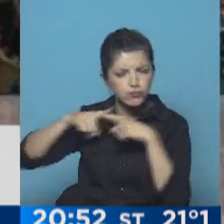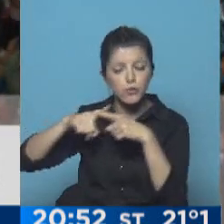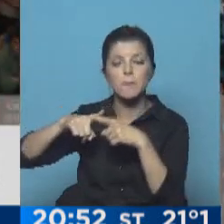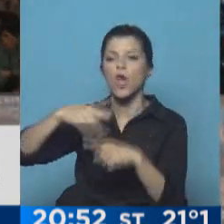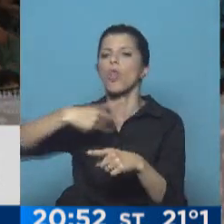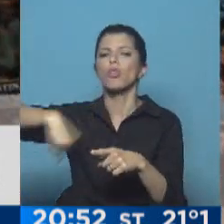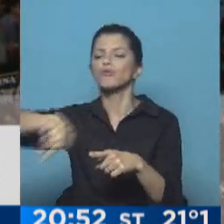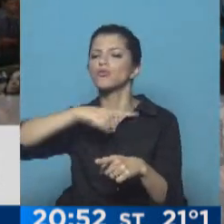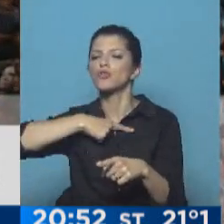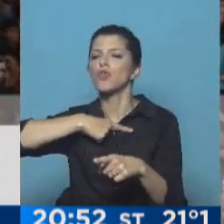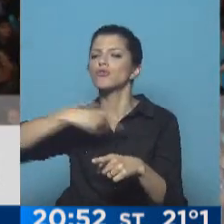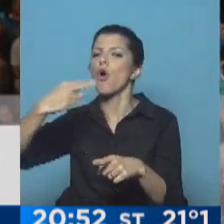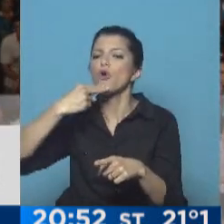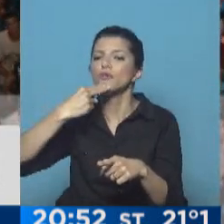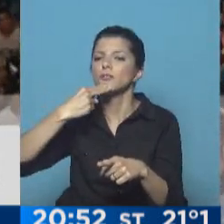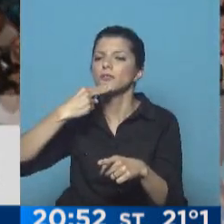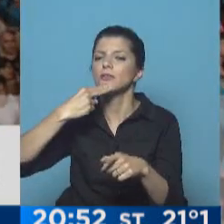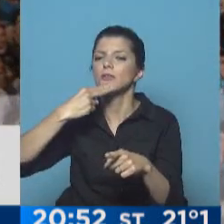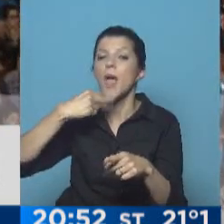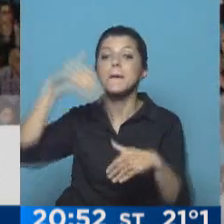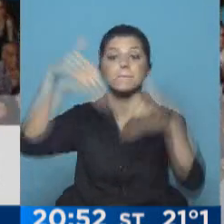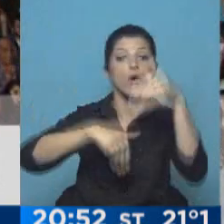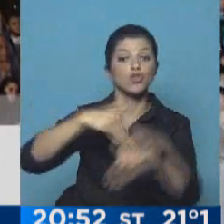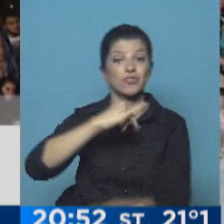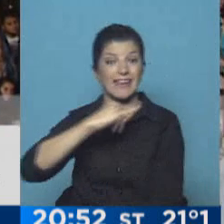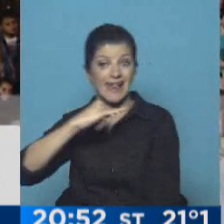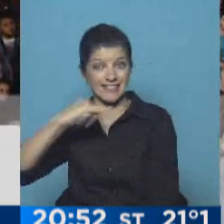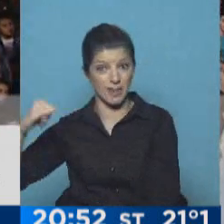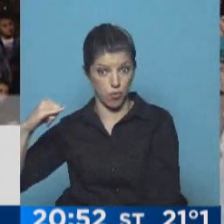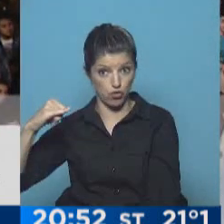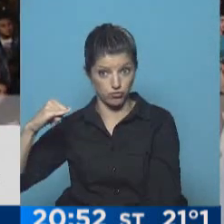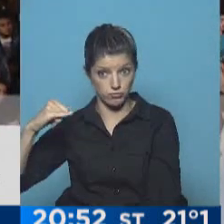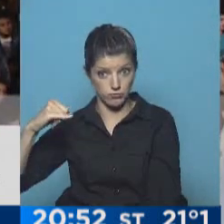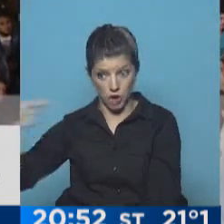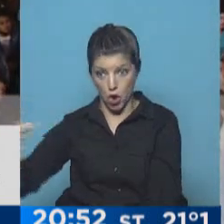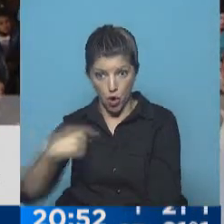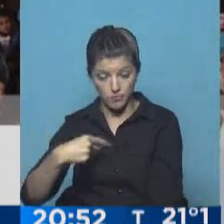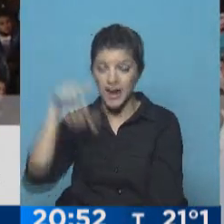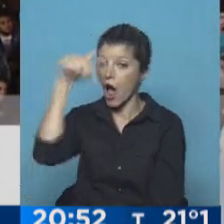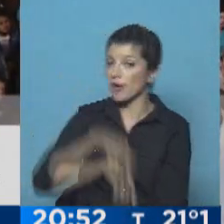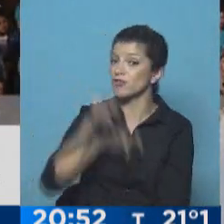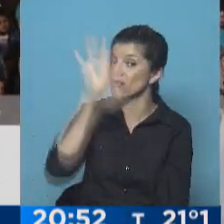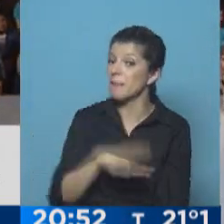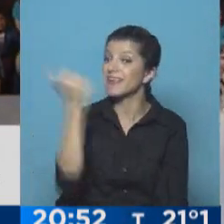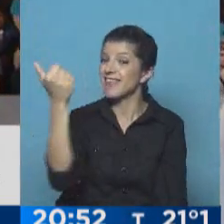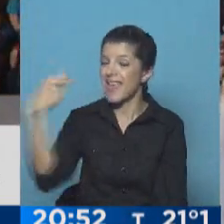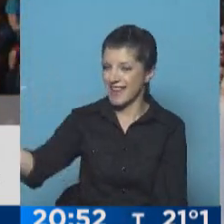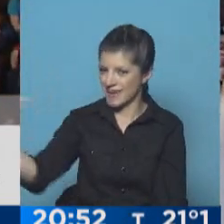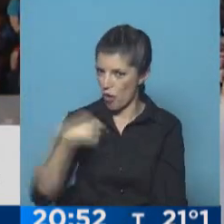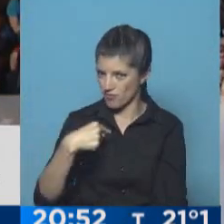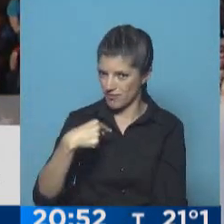teníamos 11 11 votos negativos ahora quedamos Únicamente con seis votos